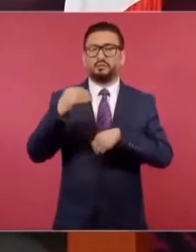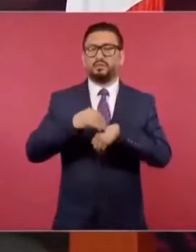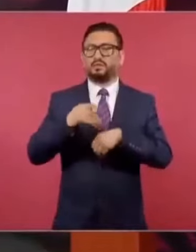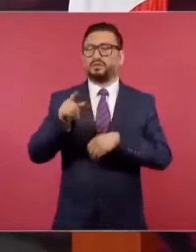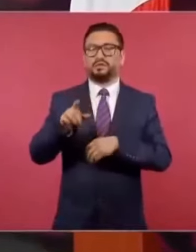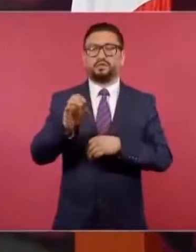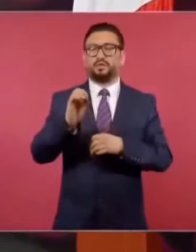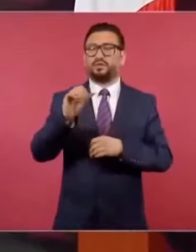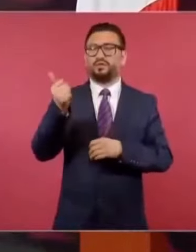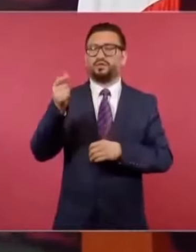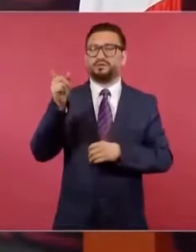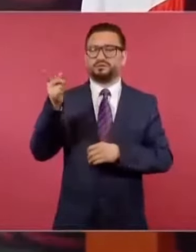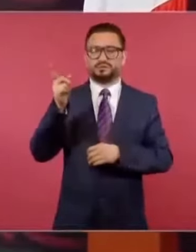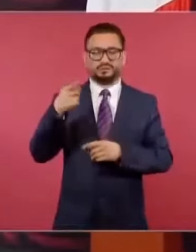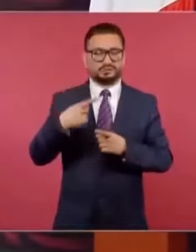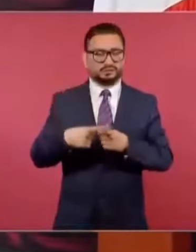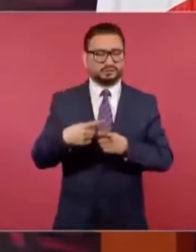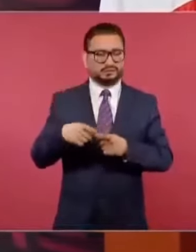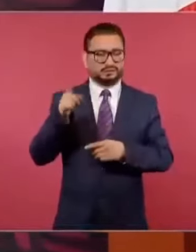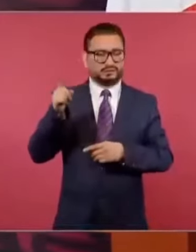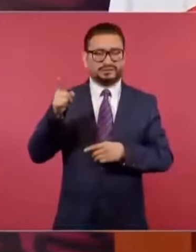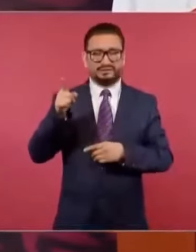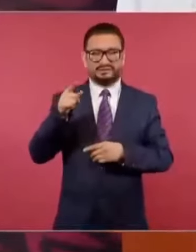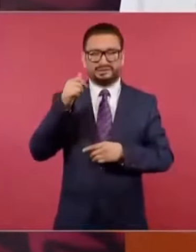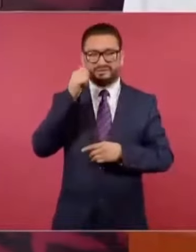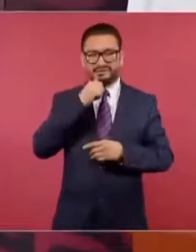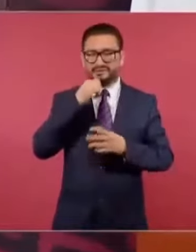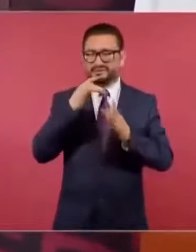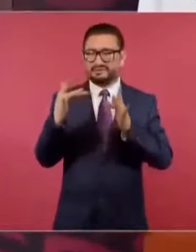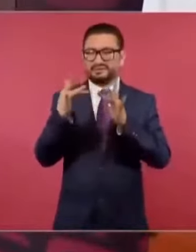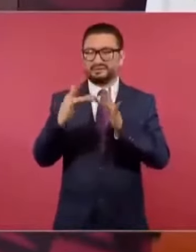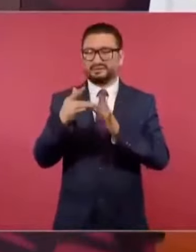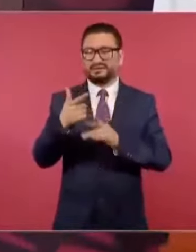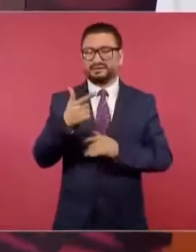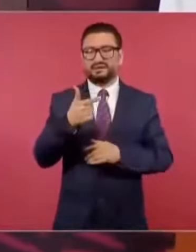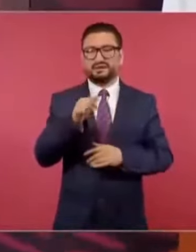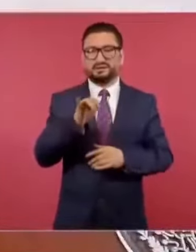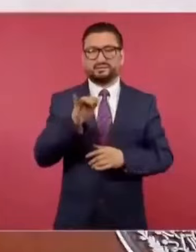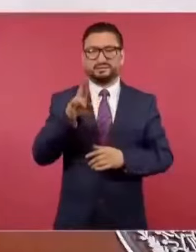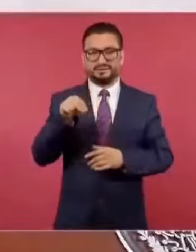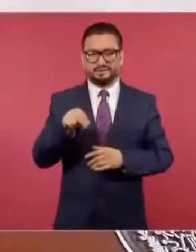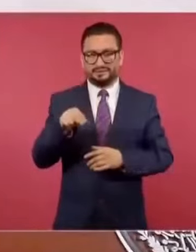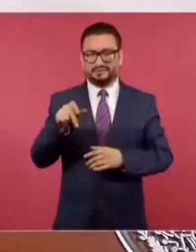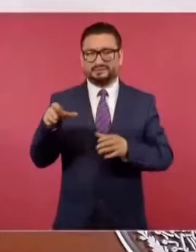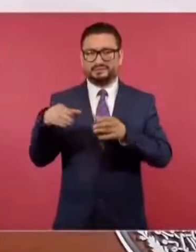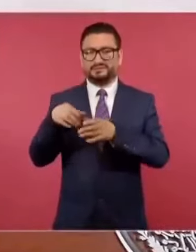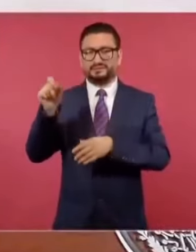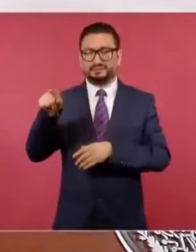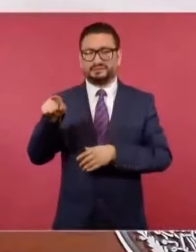otro que es seguidor de Aguilar Camín del bloque.